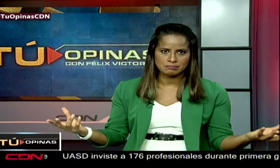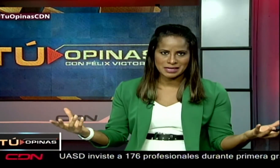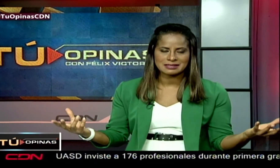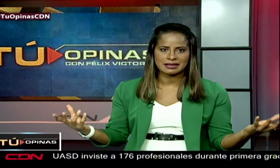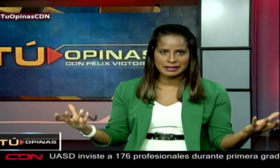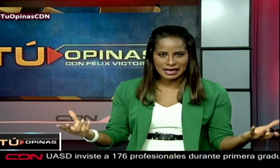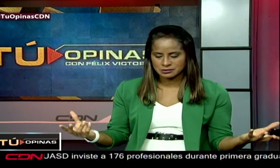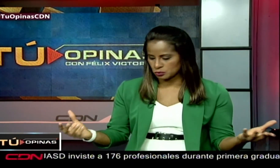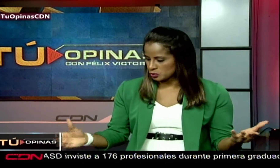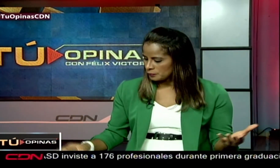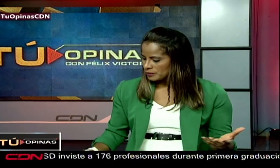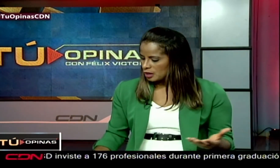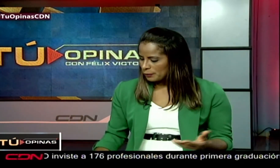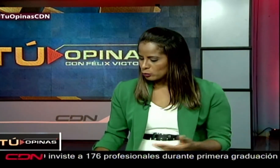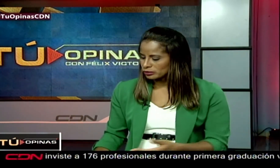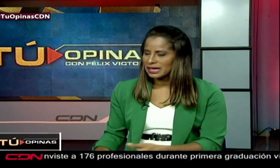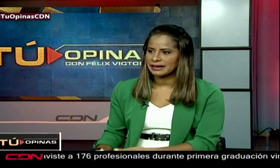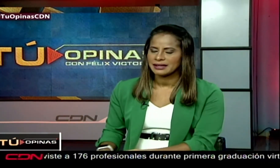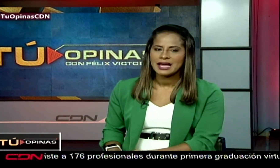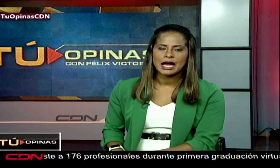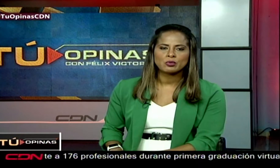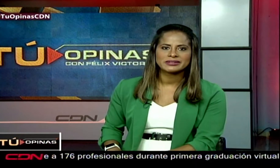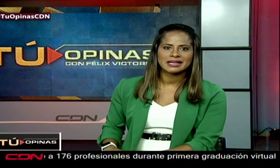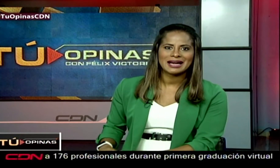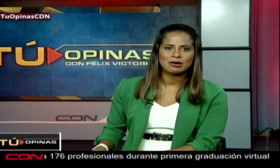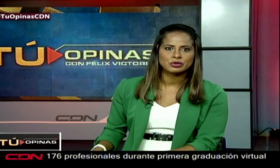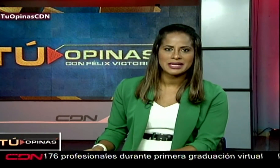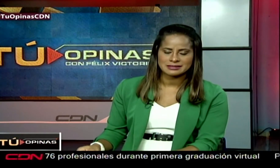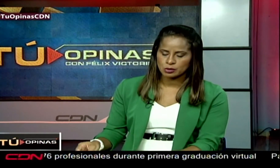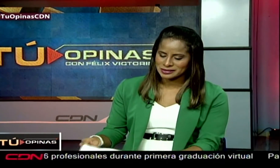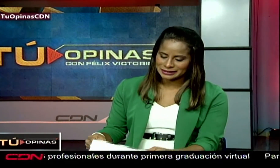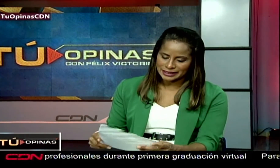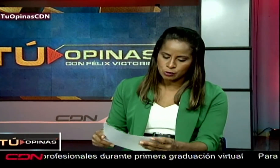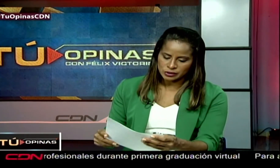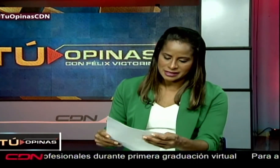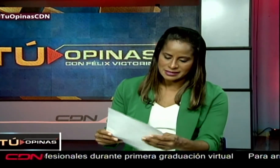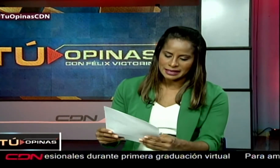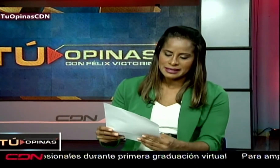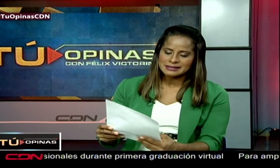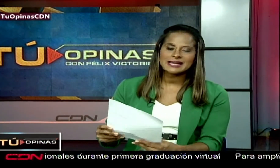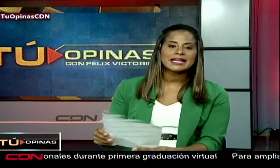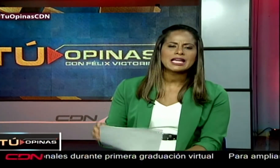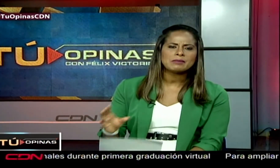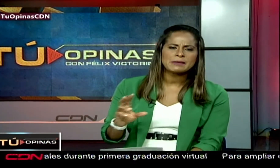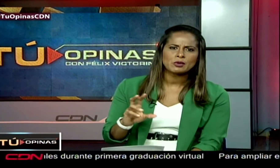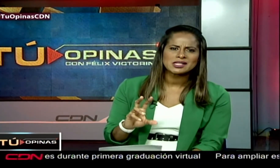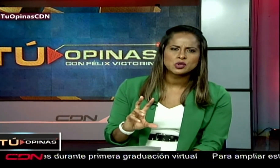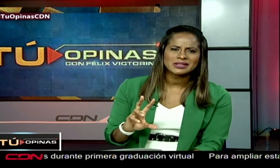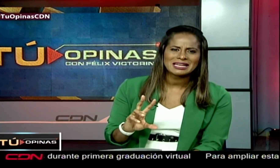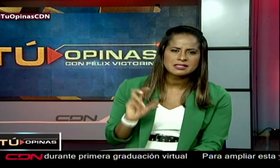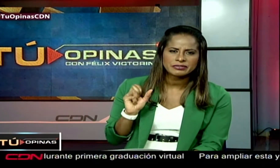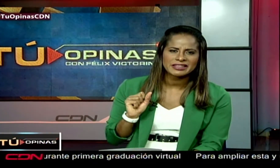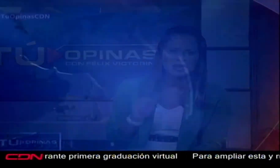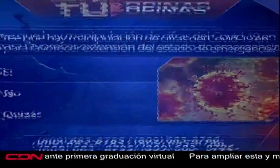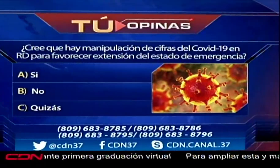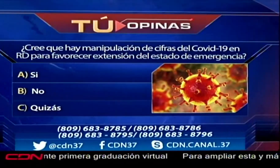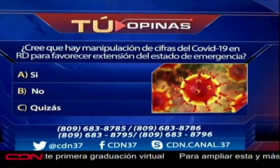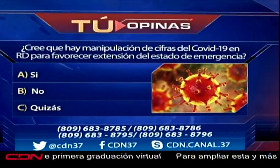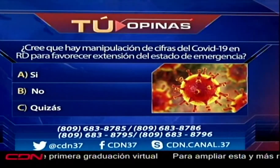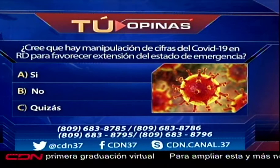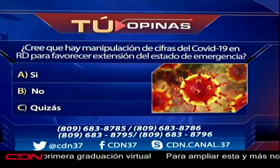extienda más casos. Quiero preguntar a nuestra audiencia, a nuestra teleaudiencia, si cree que hay manipulación de las cifras